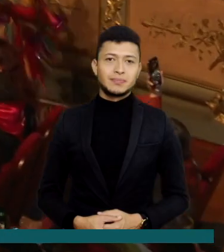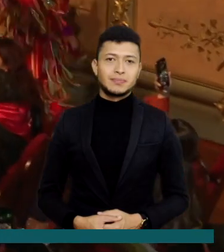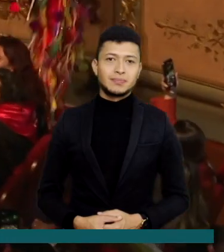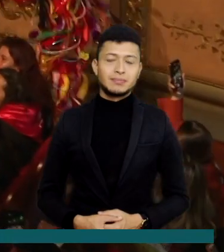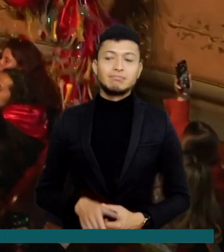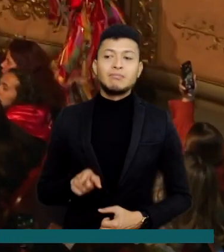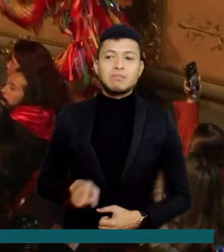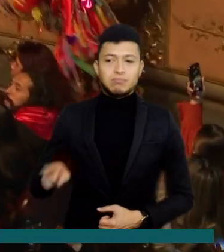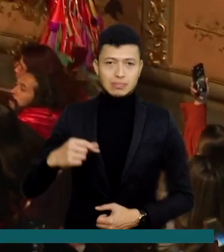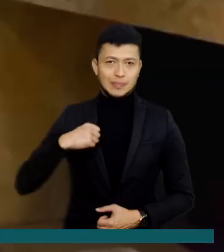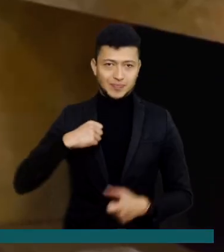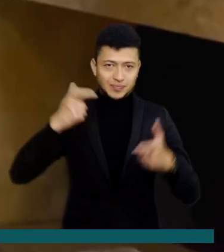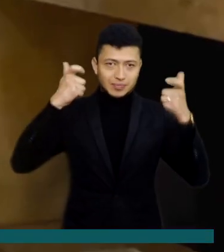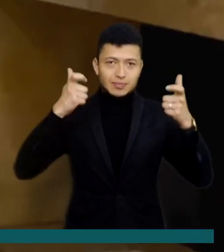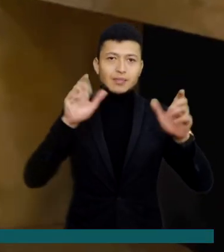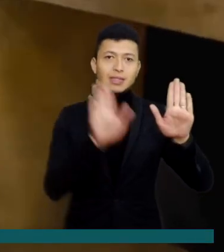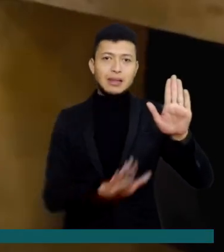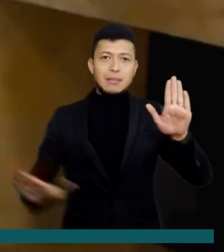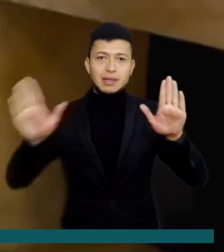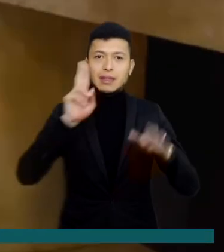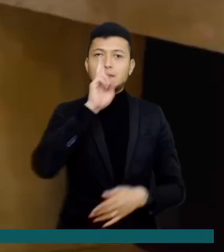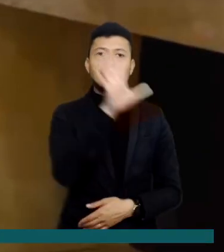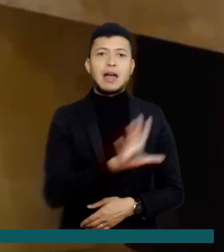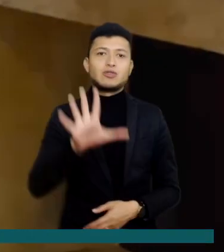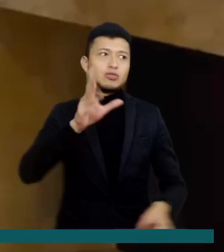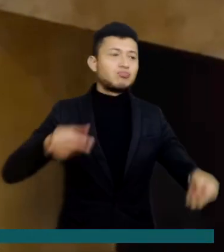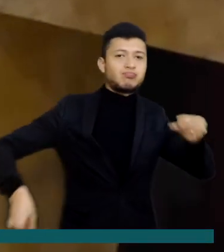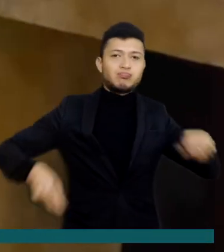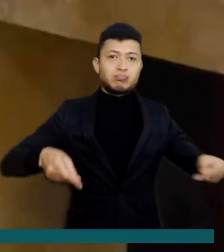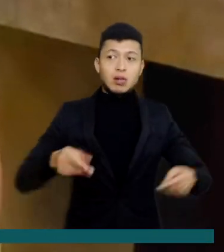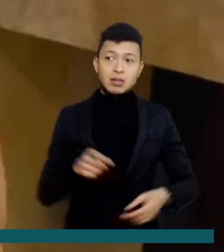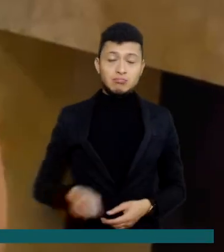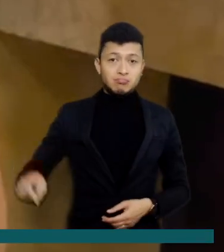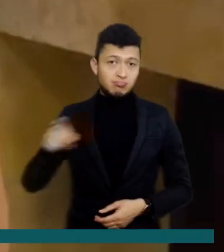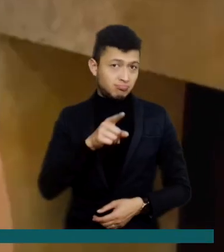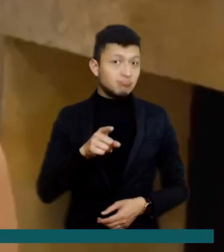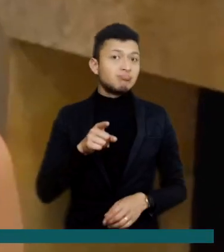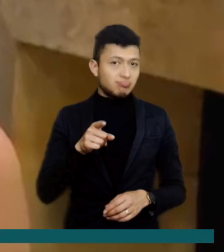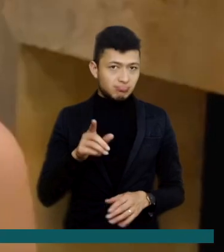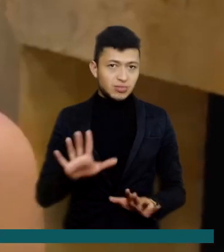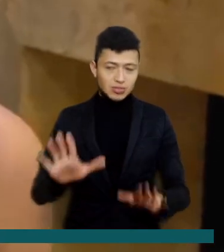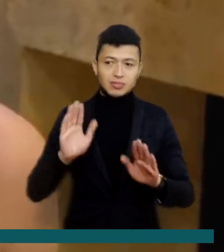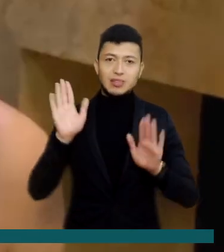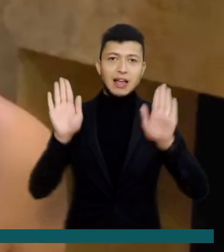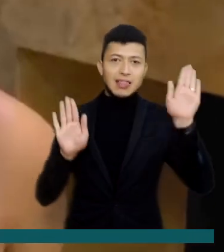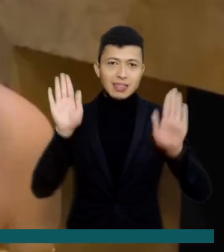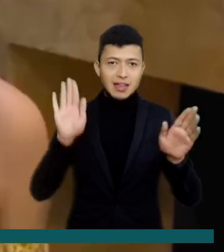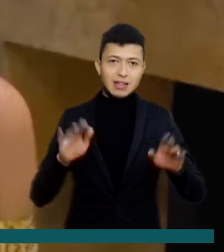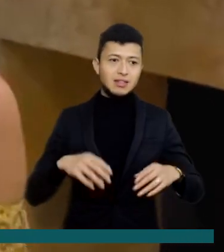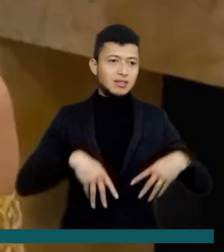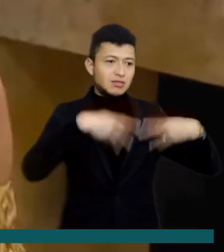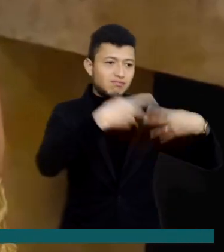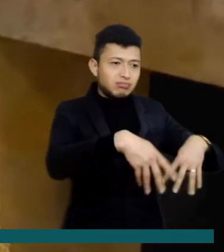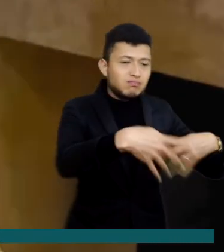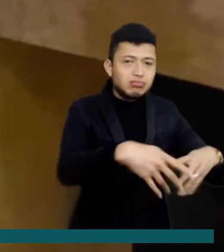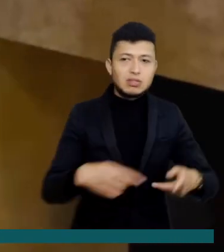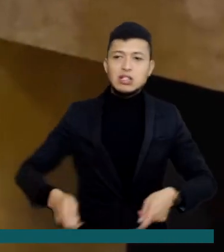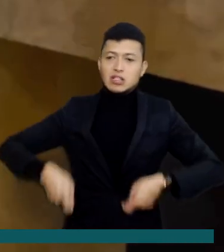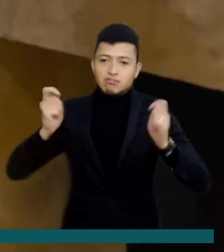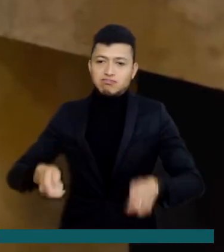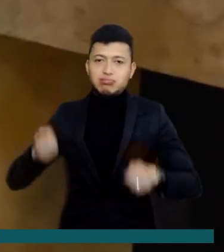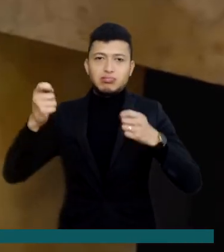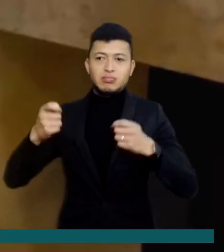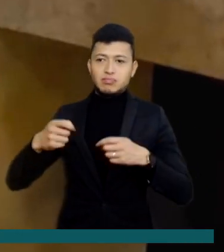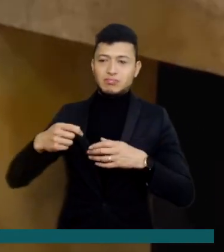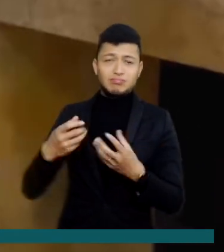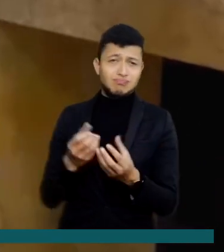Tendremos el Reynado Departamental y Nacional del Bambuco, muestras folclóricas de las candidatas, cabalgatas, carrozas, comparsas